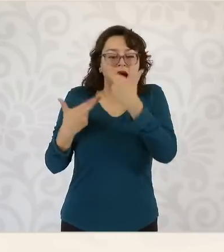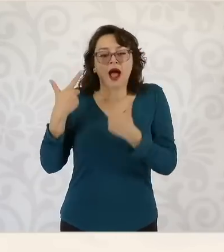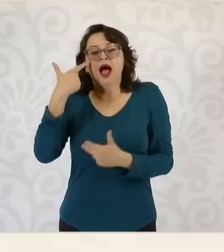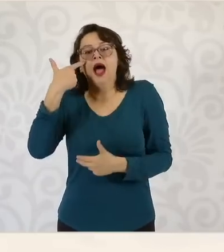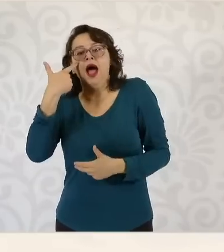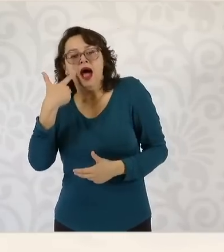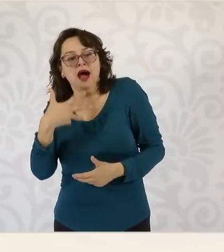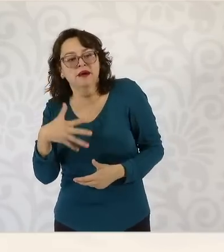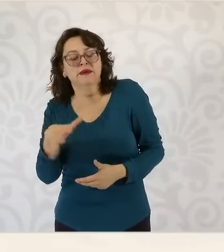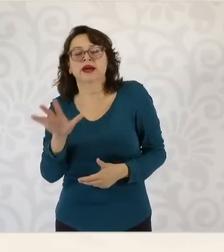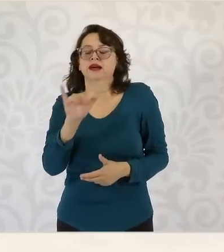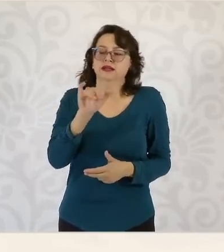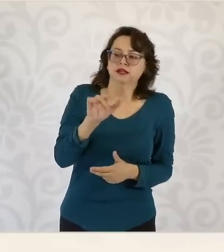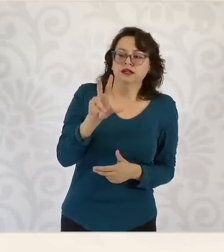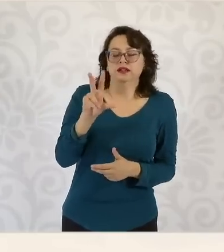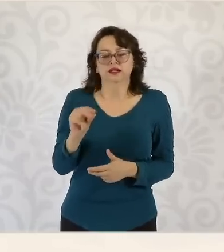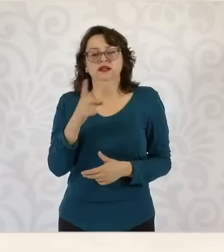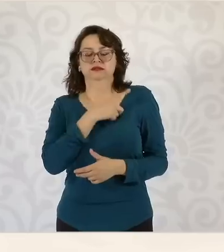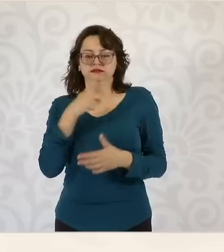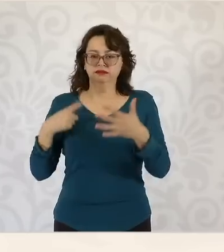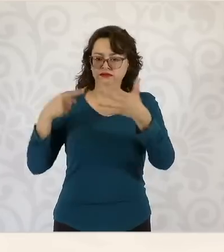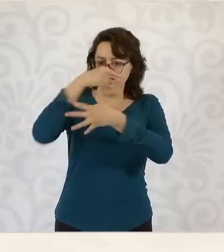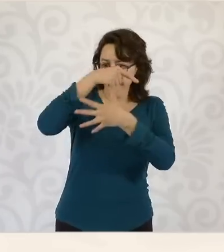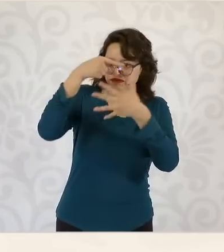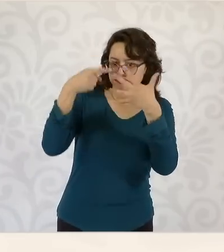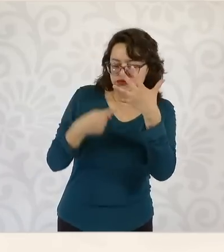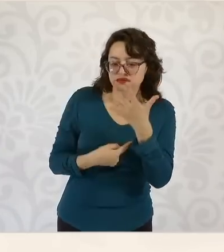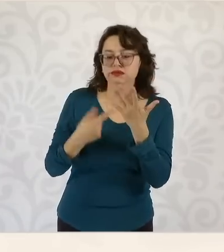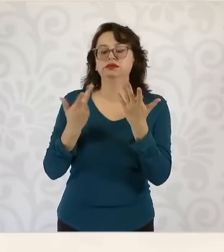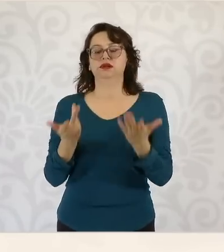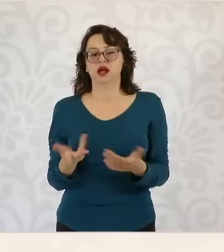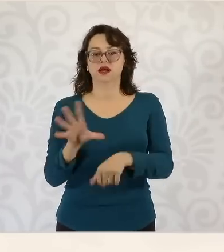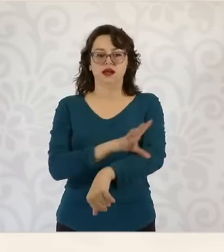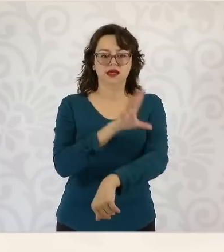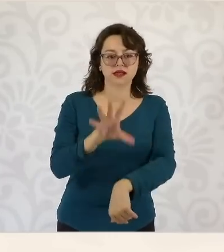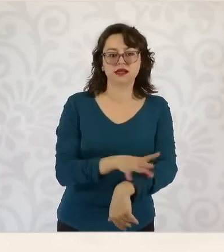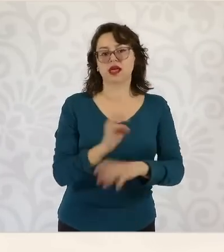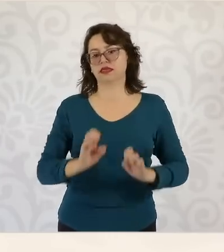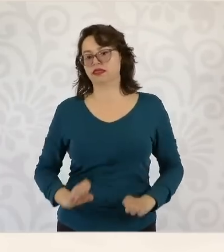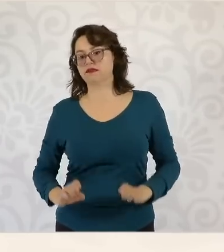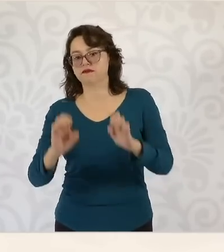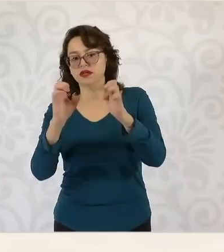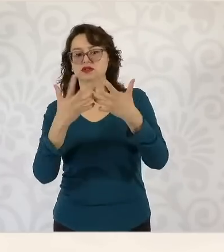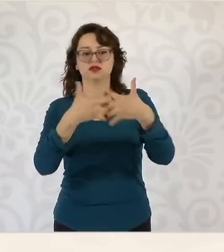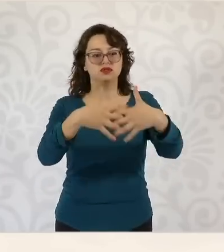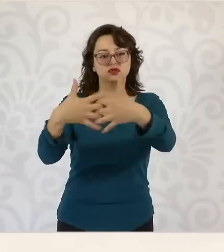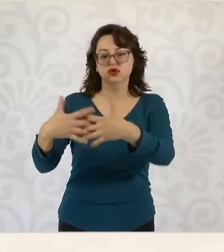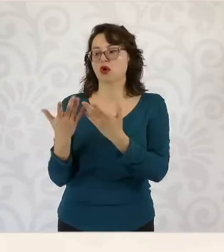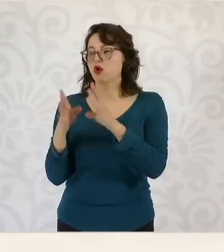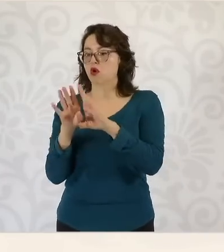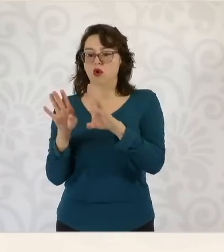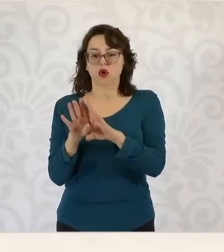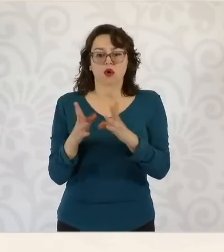Para determinar si un polo tiene que tener cierta infraestructura, debe tener acceso a energía, debe tener ciertas facilidades, no